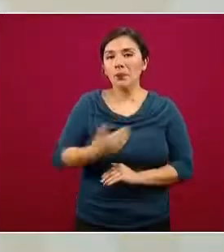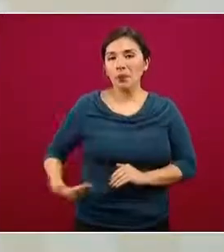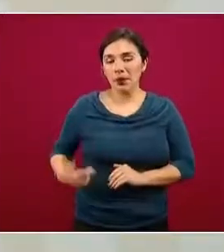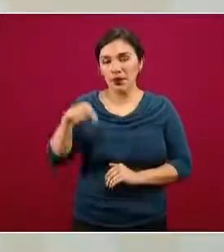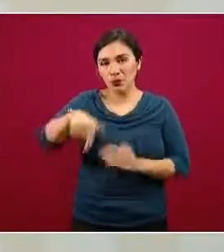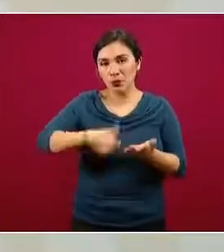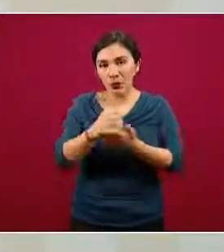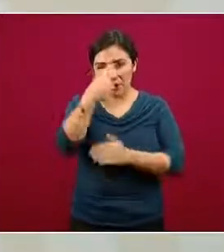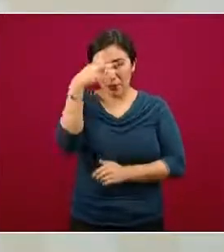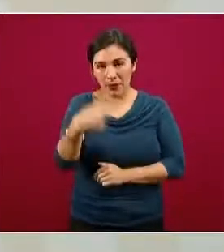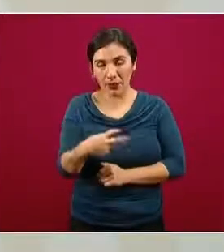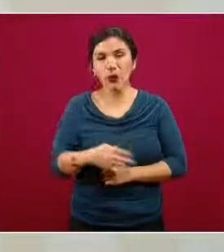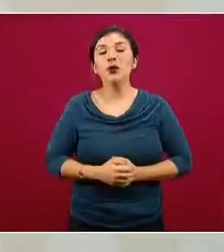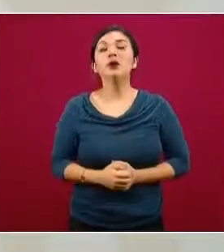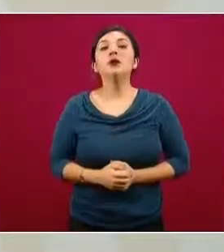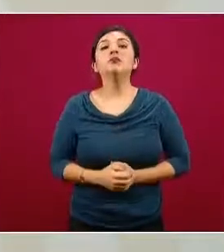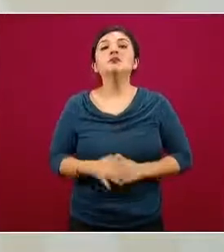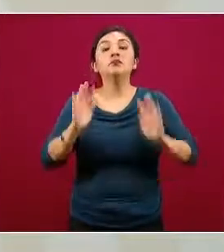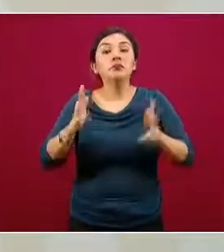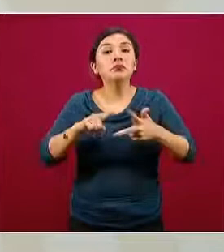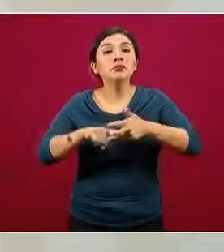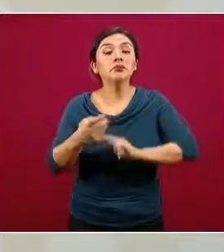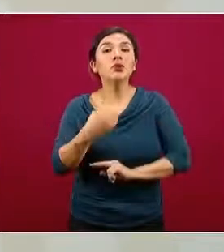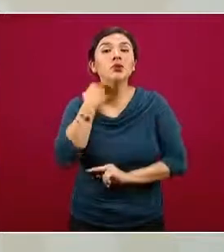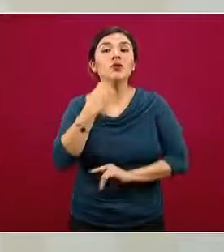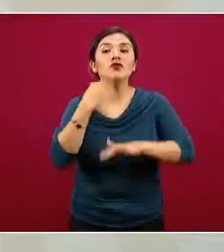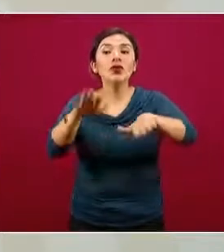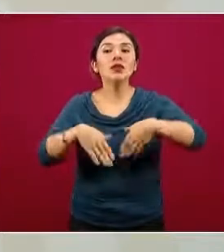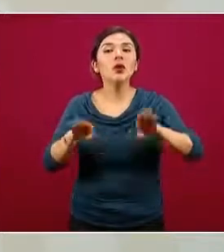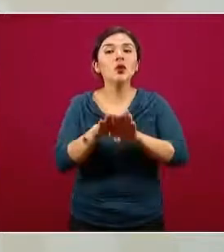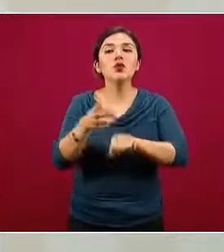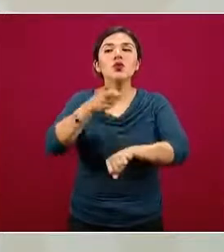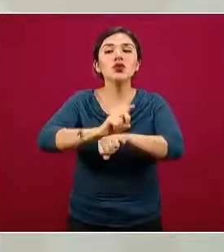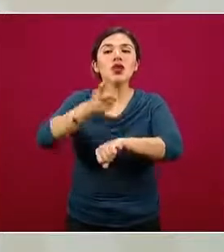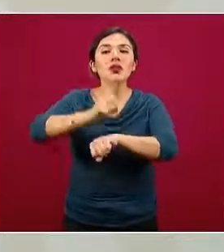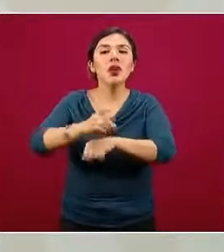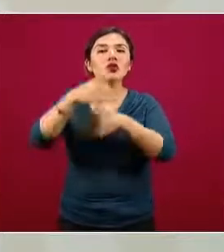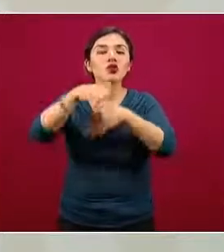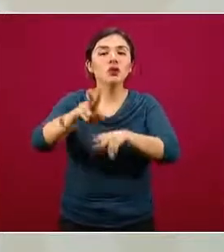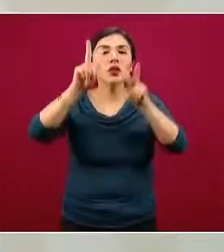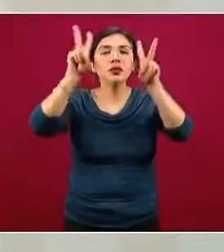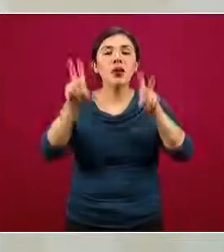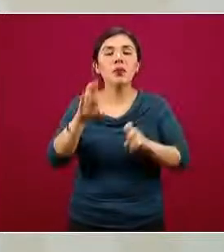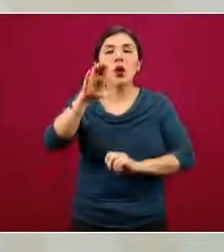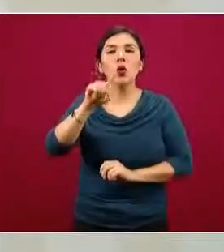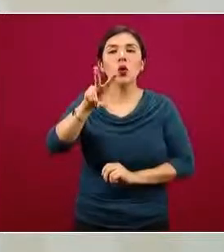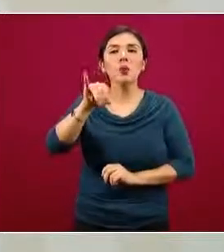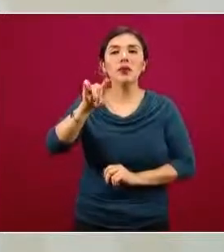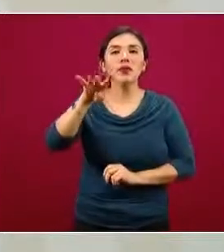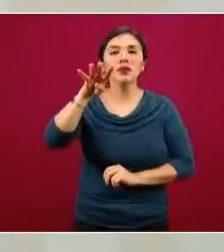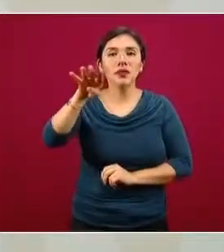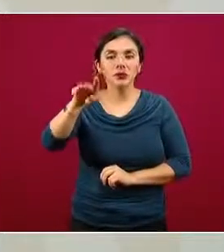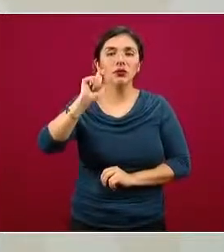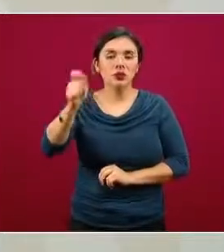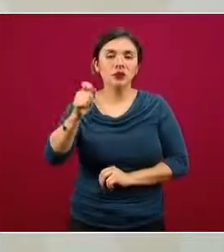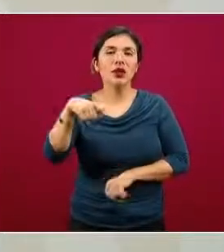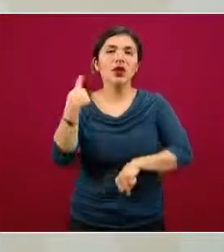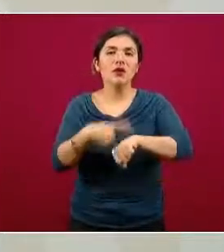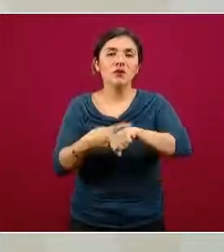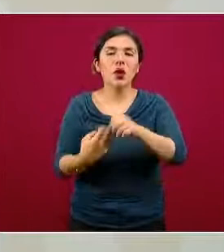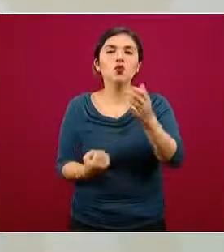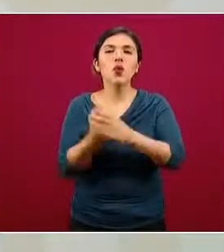la Ciudad de México, y vamos a empezar la conferencia de prensa diaria sobre COVID-19, la pandemia causada por el nuevo